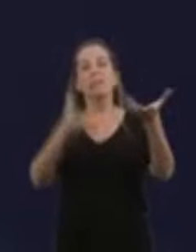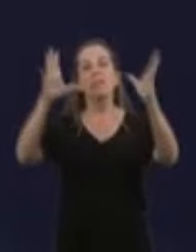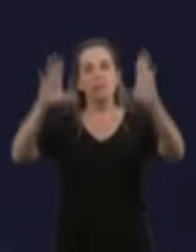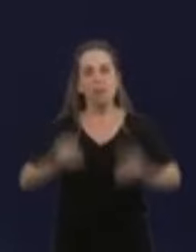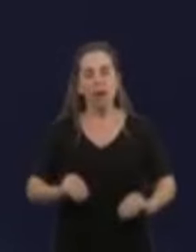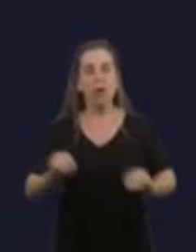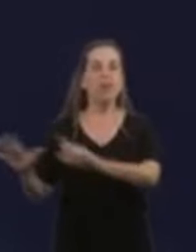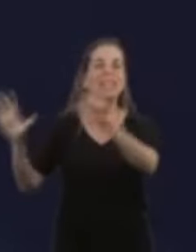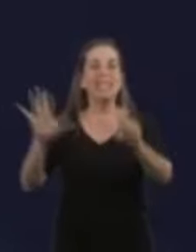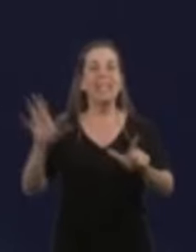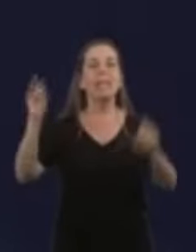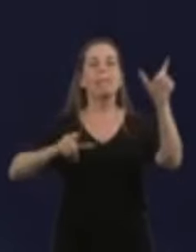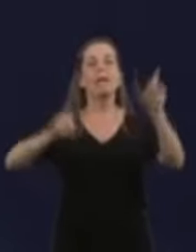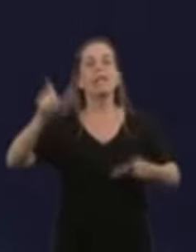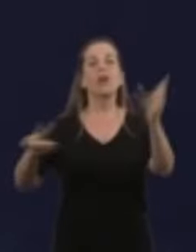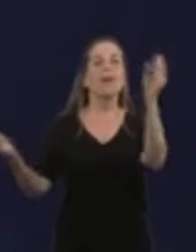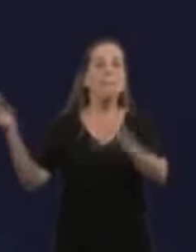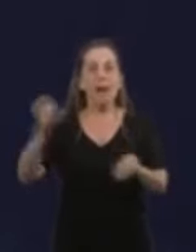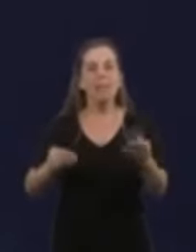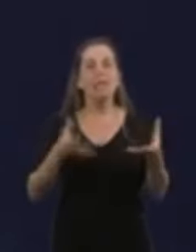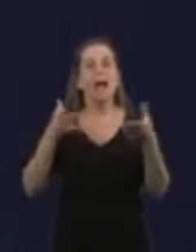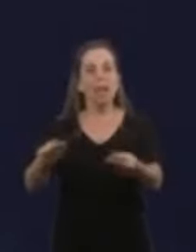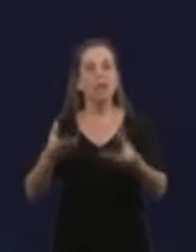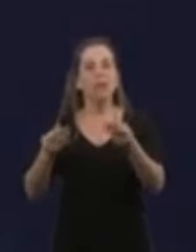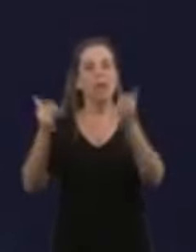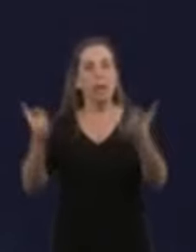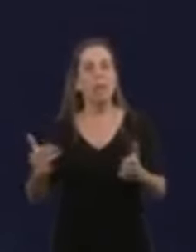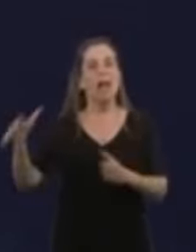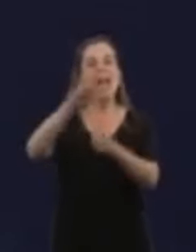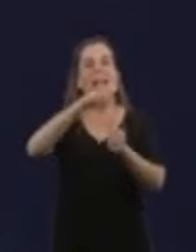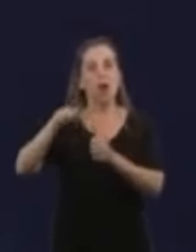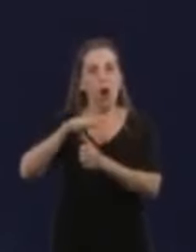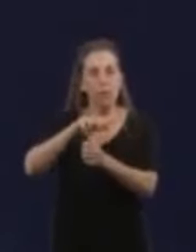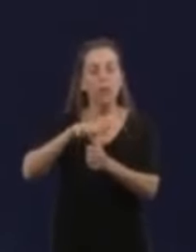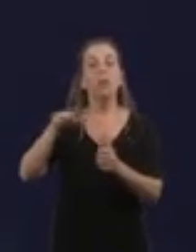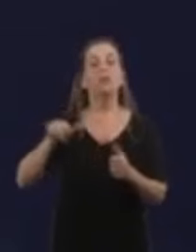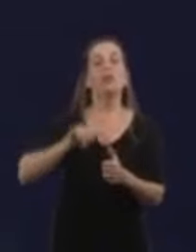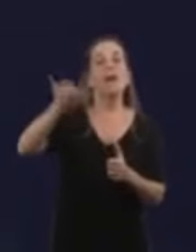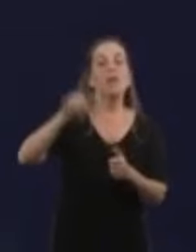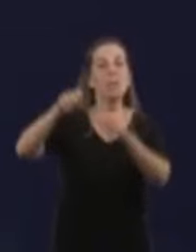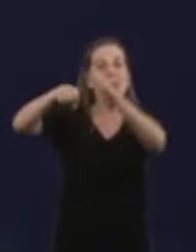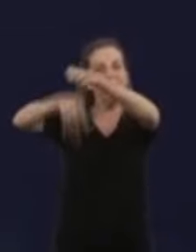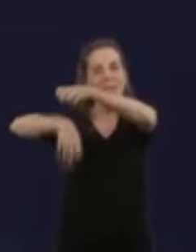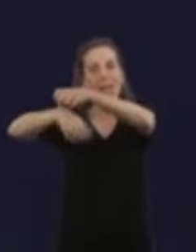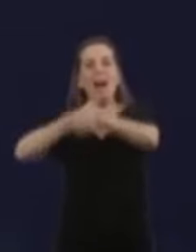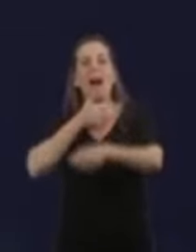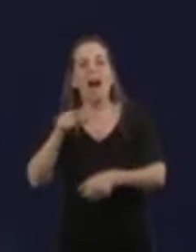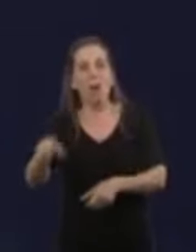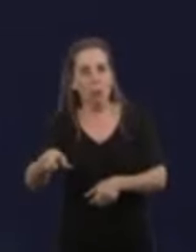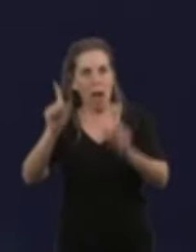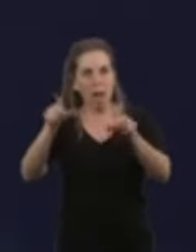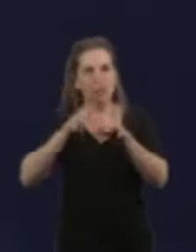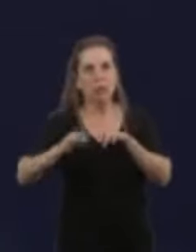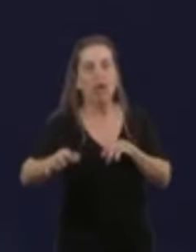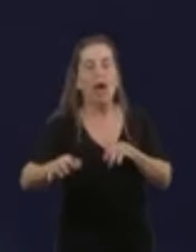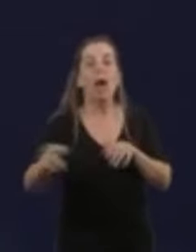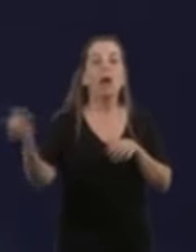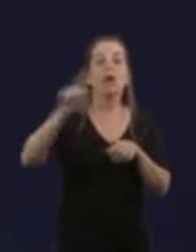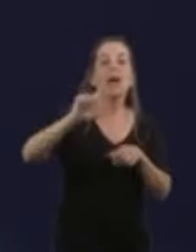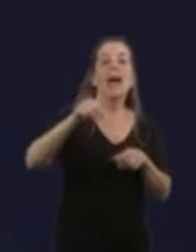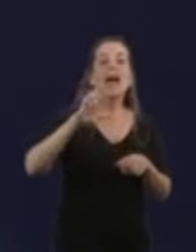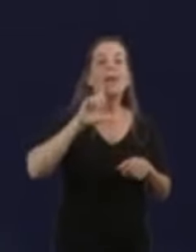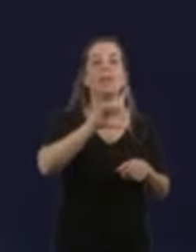adicionales también se desplegaron helicópteros y un avión hidrante esto en villavera en Capilla del